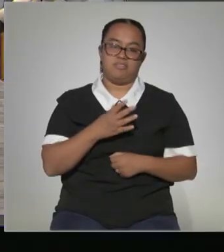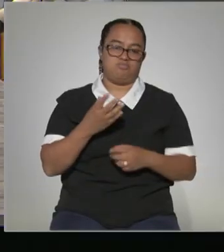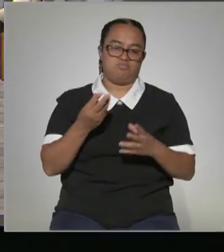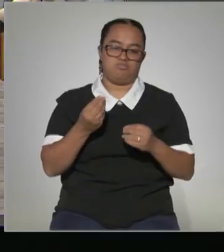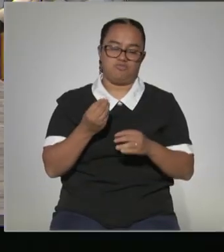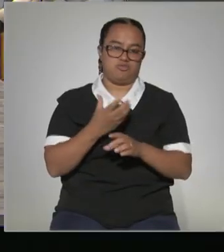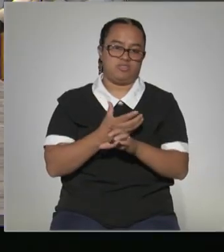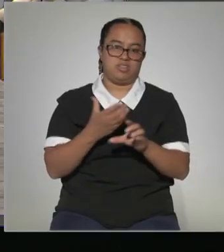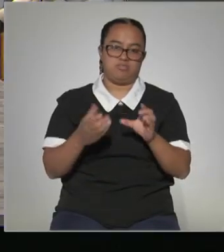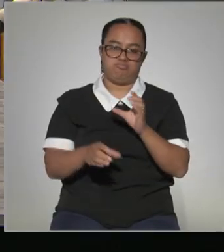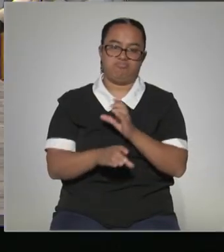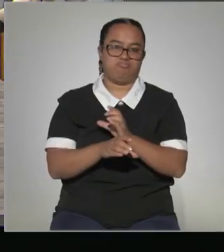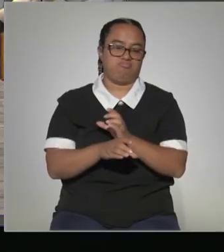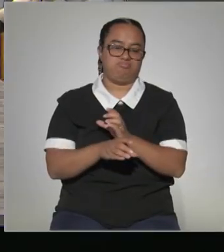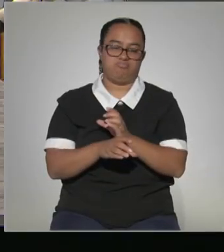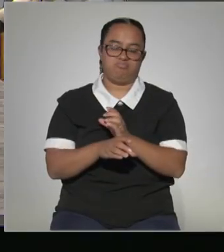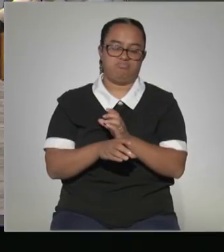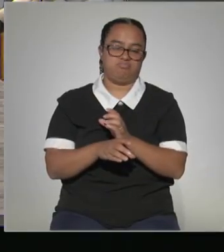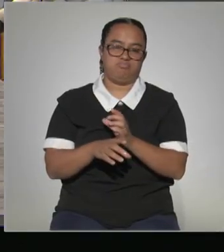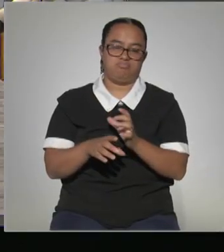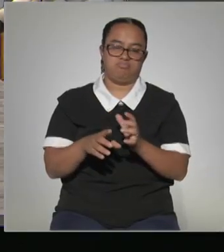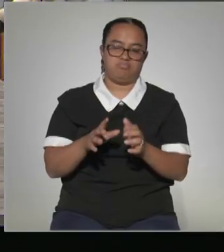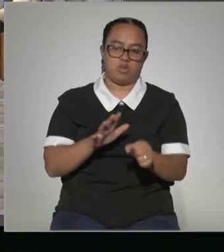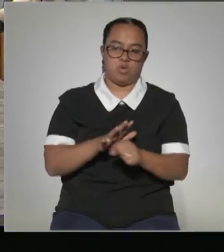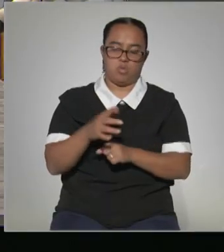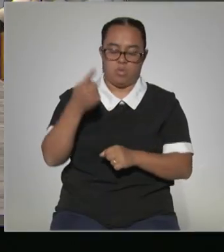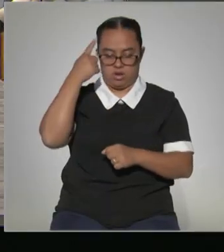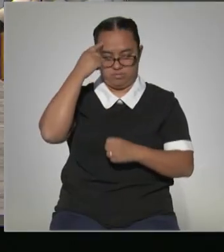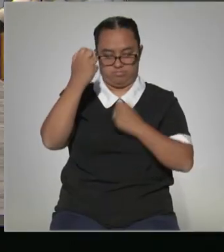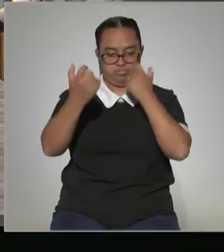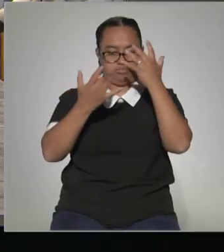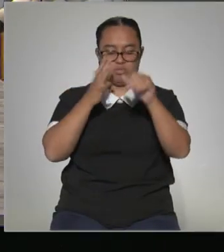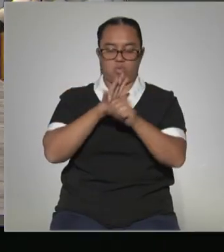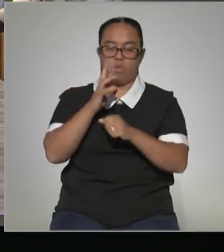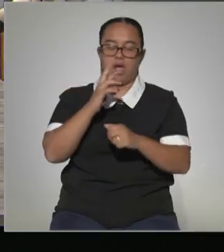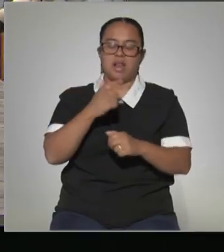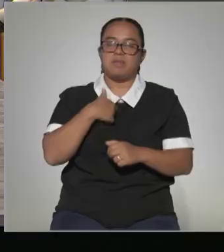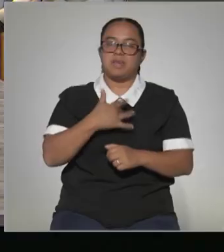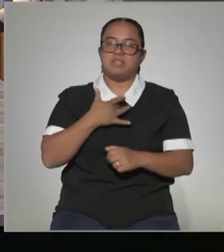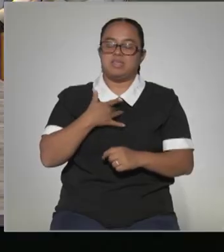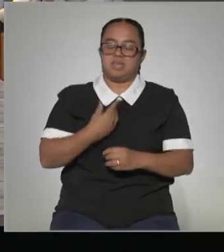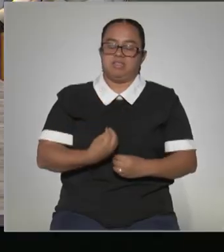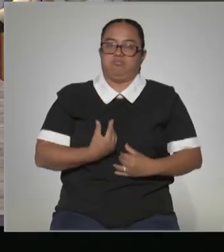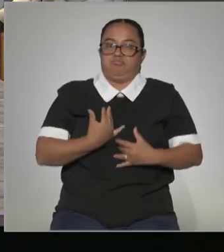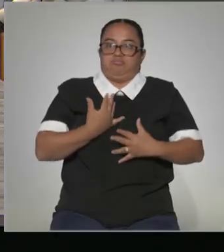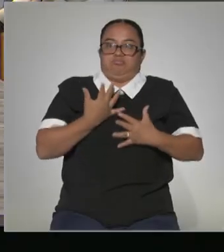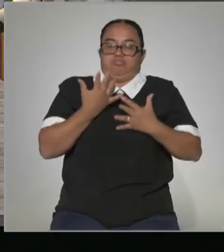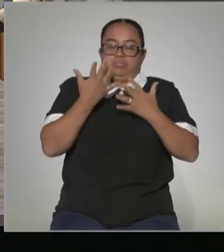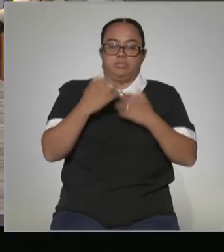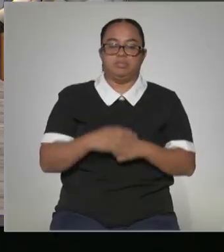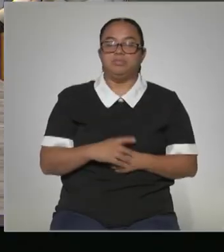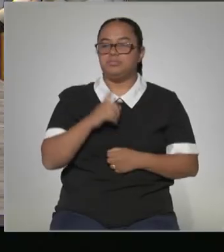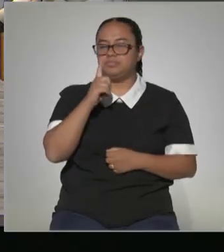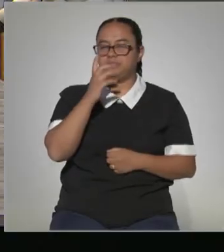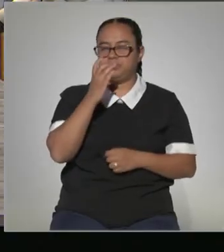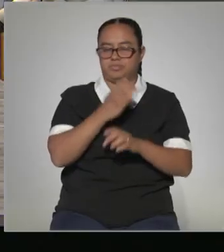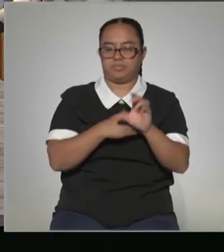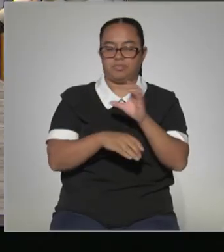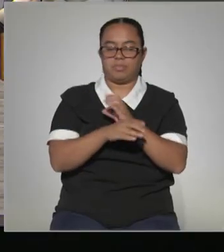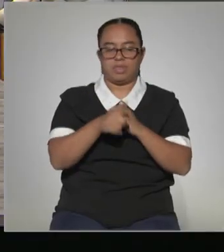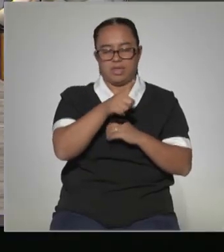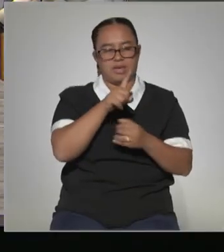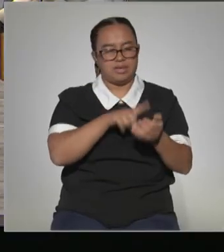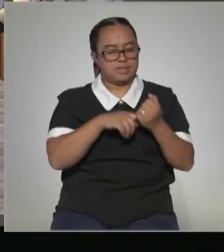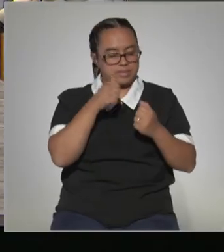de sustancias y de respuestas asociadas. Algo importante que quería mencionar, perdón, es, por ejemplo, en el laboratorio vemos